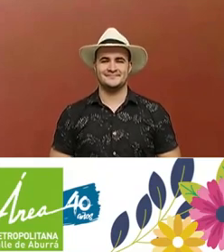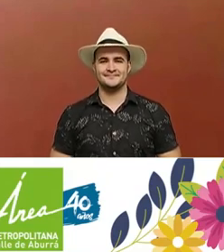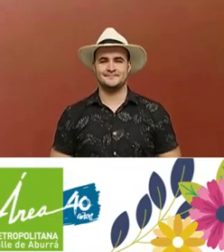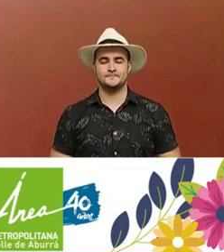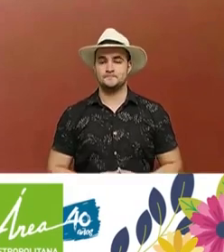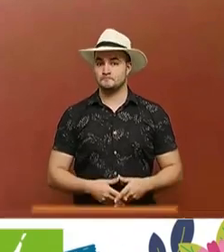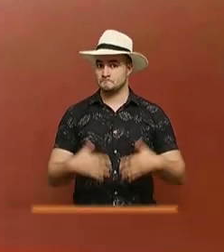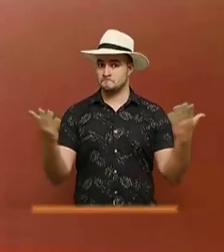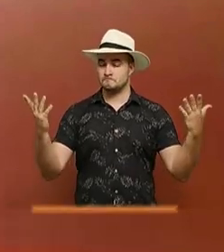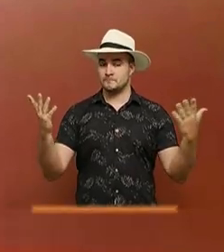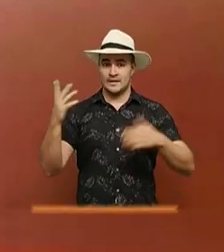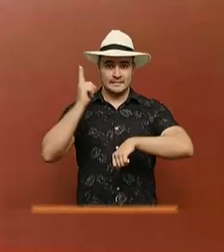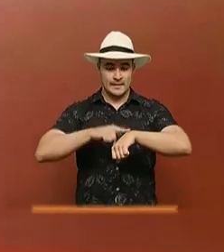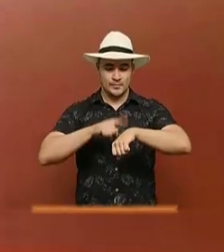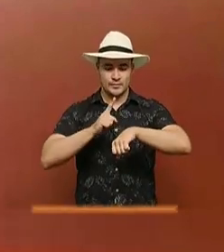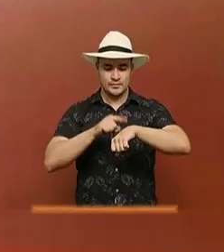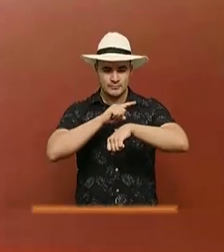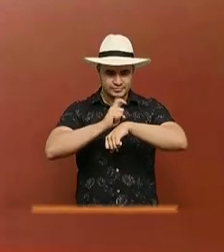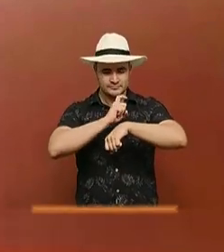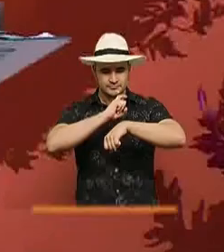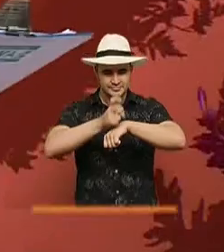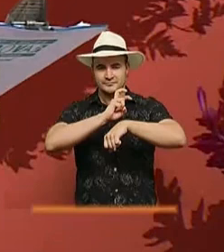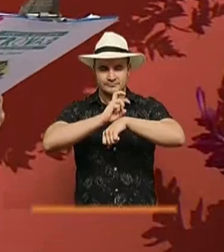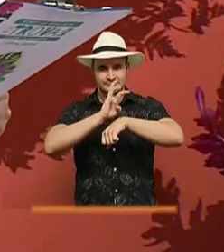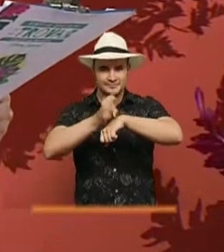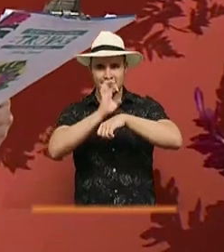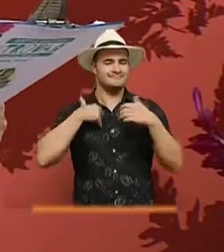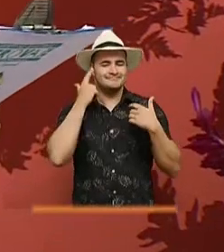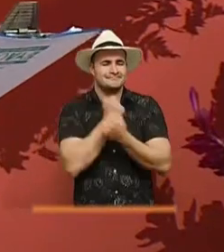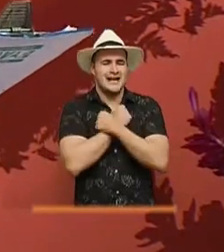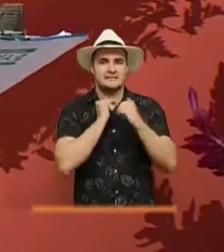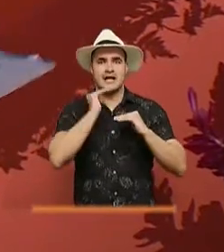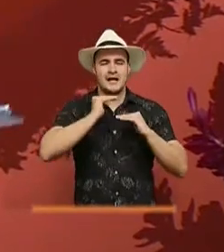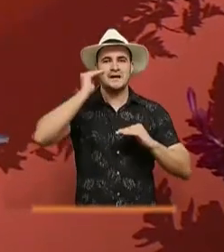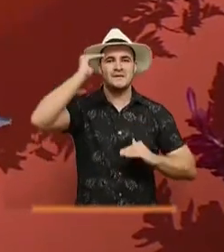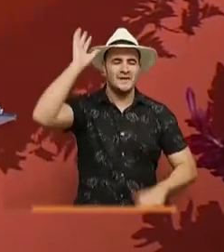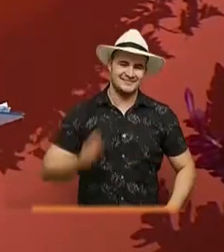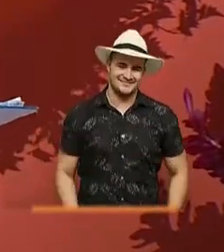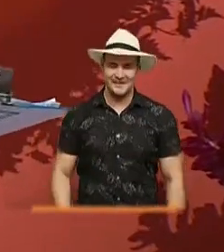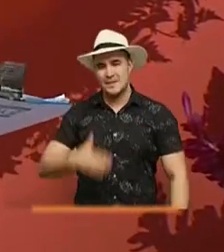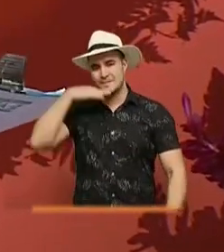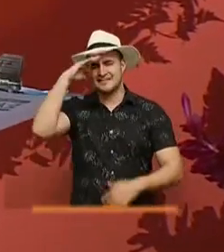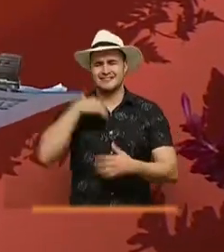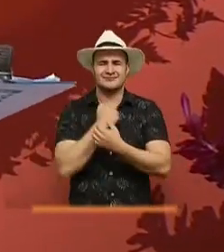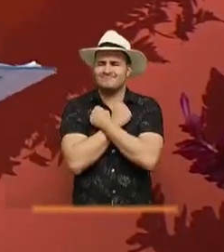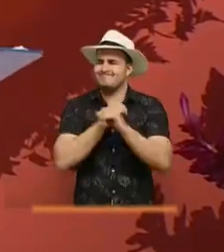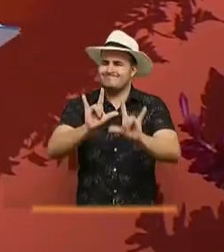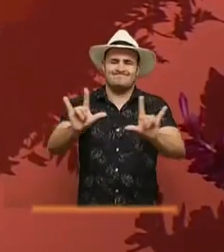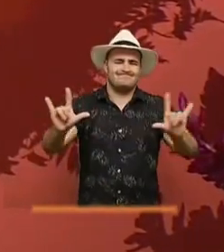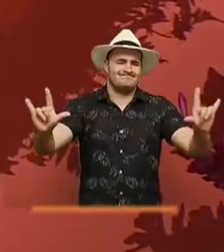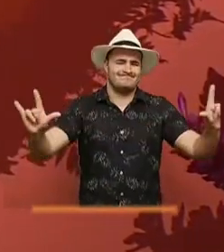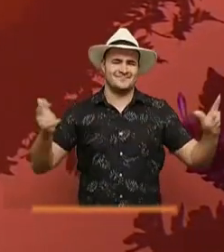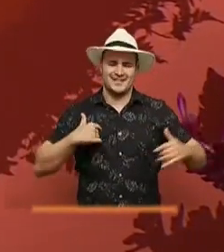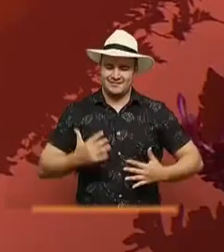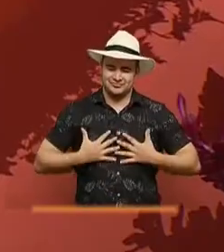Cada segundo te quiero con más fuerza que el primero. Medellín, te quiero mucho y